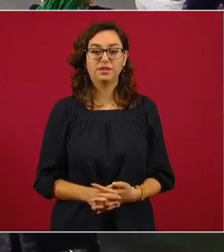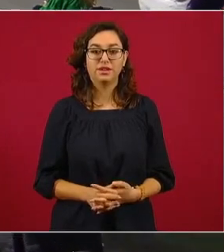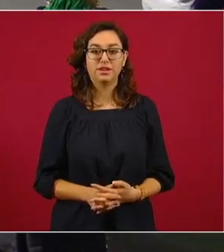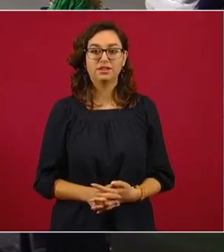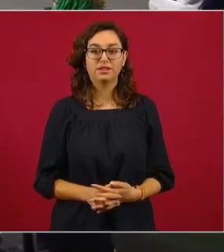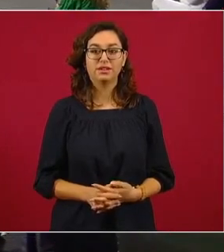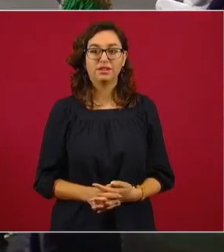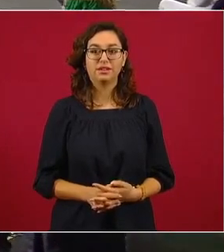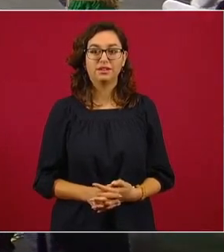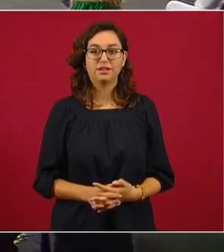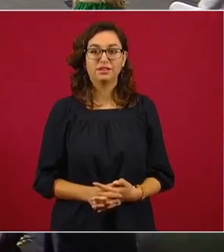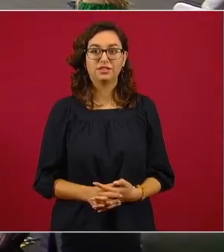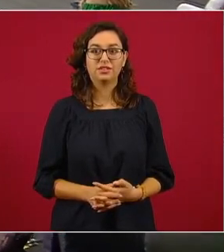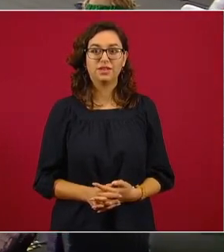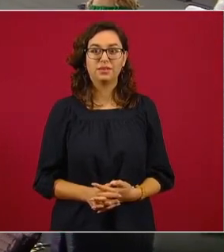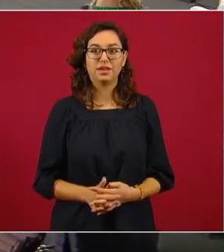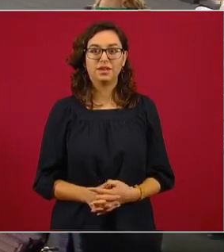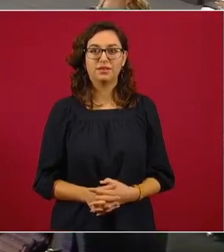A ver, baja ahí.